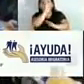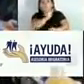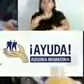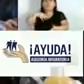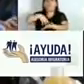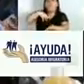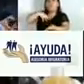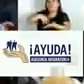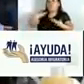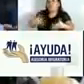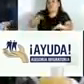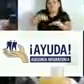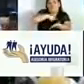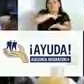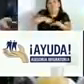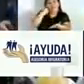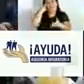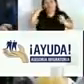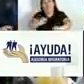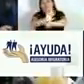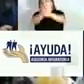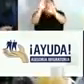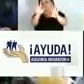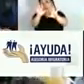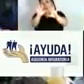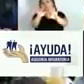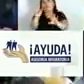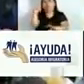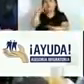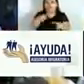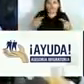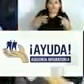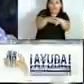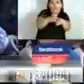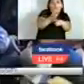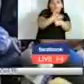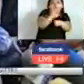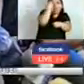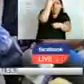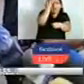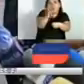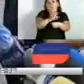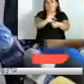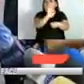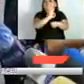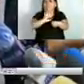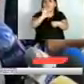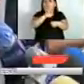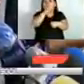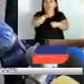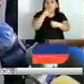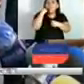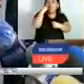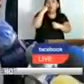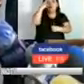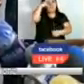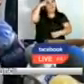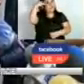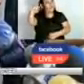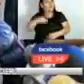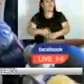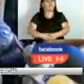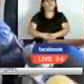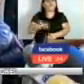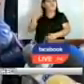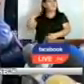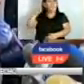salvadoreño, que se ha manifestado de manera clara, consolidando a nuevas ideas como la primera fuerza política de este país. Hemos tenido